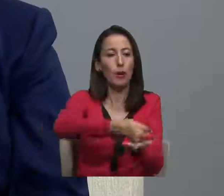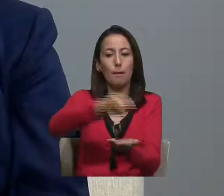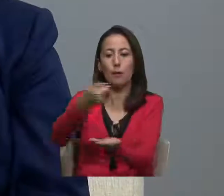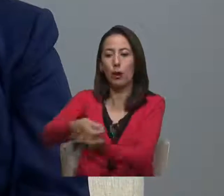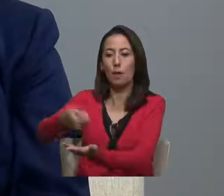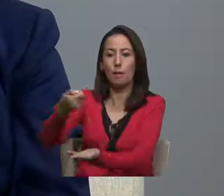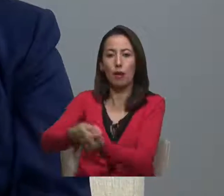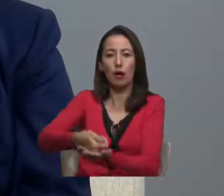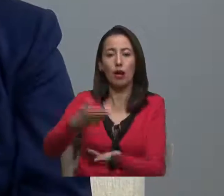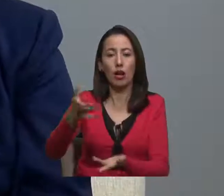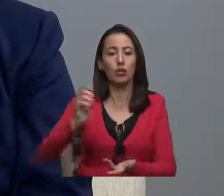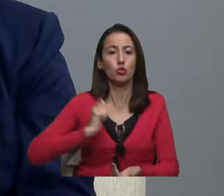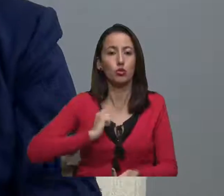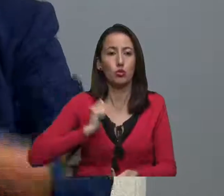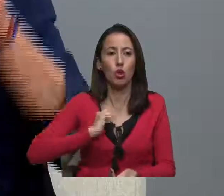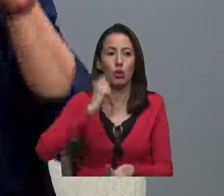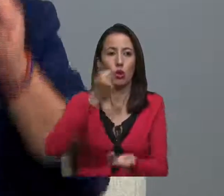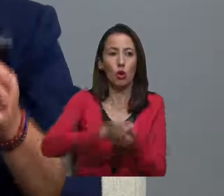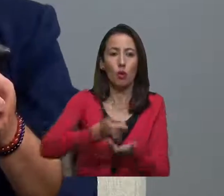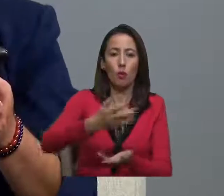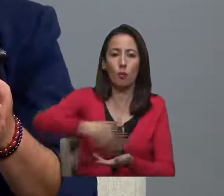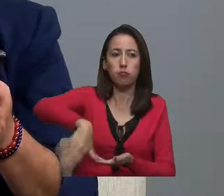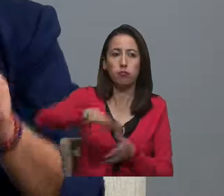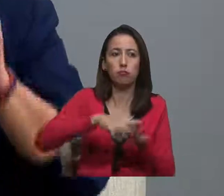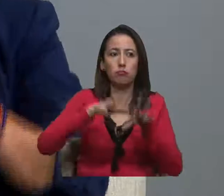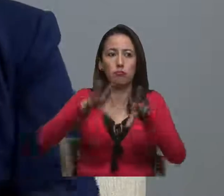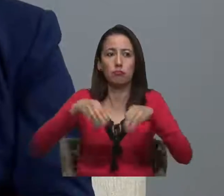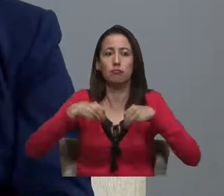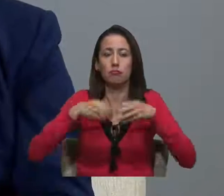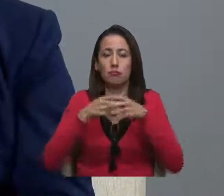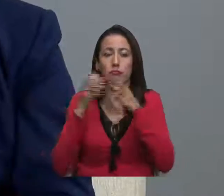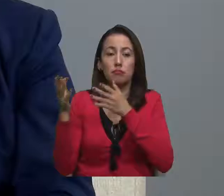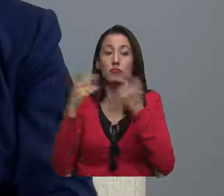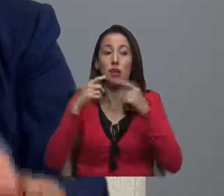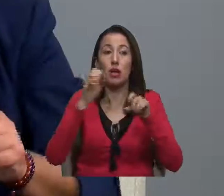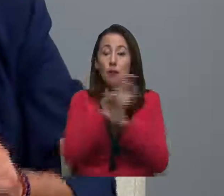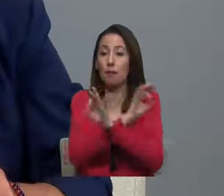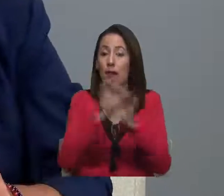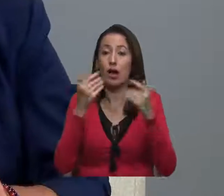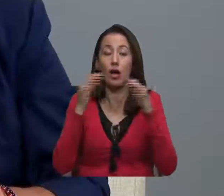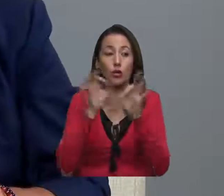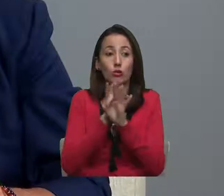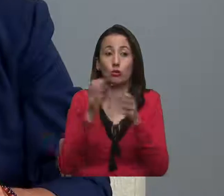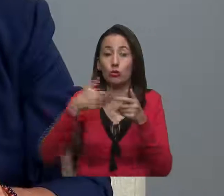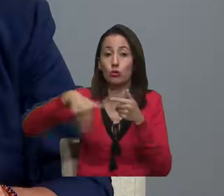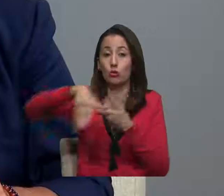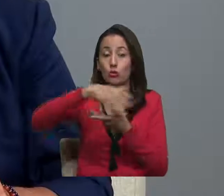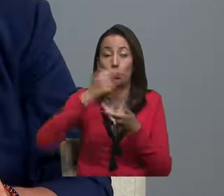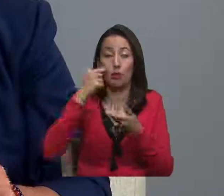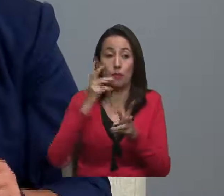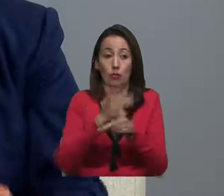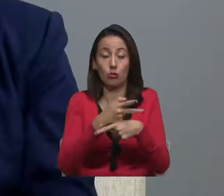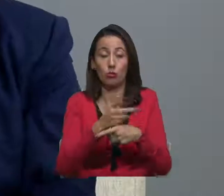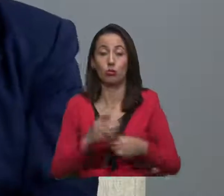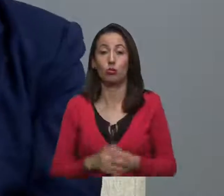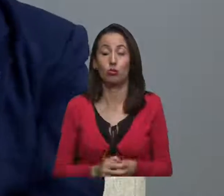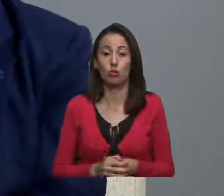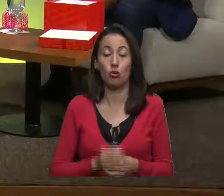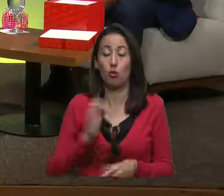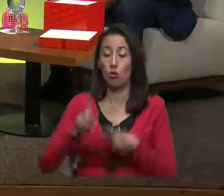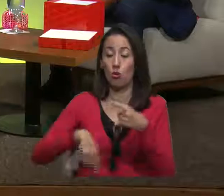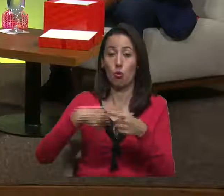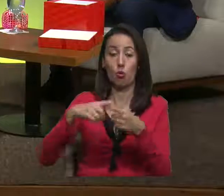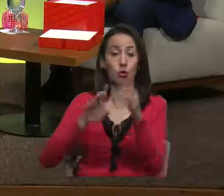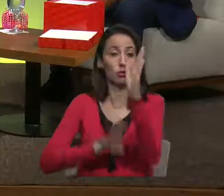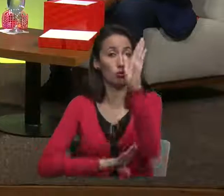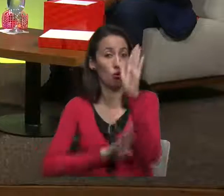en la empresa de cerámica la empresa de cerámica baja los costos de producción pero con una condición así que cuando mejore su